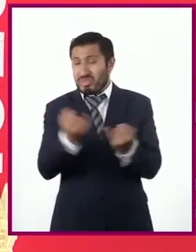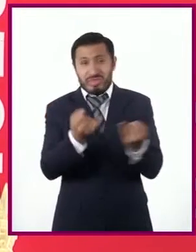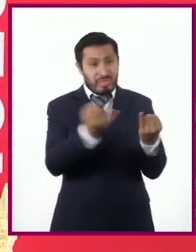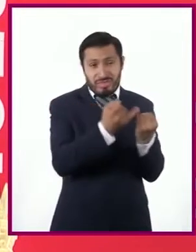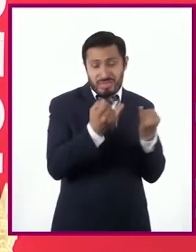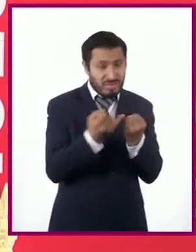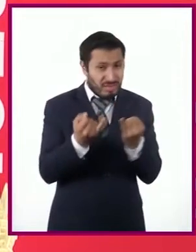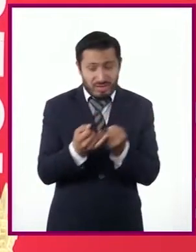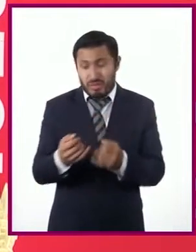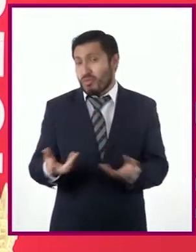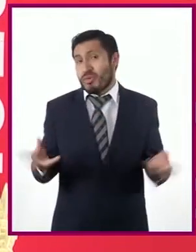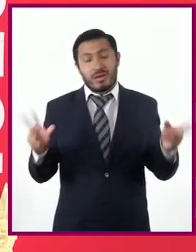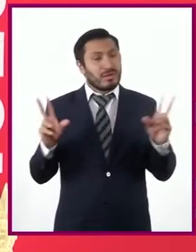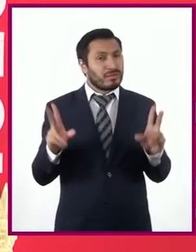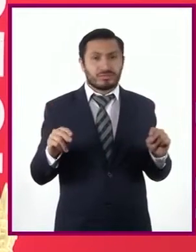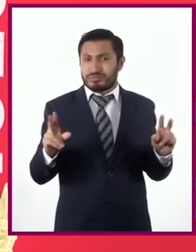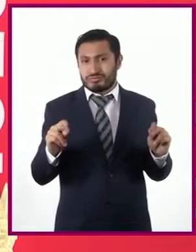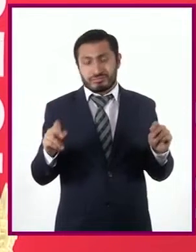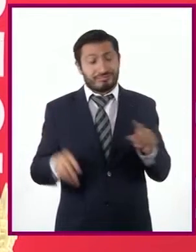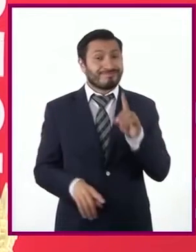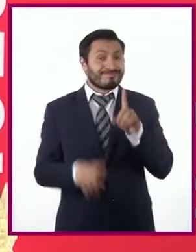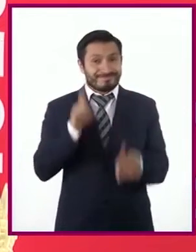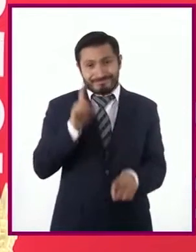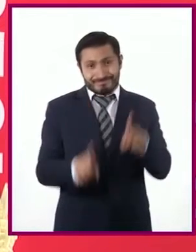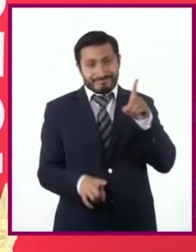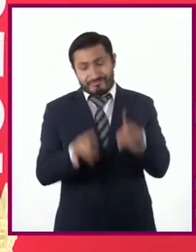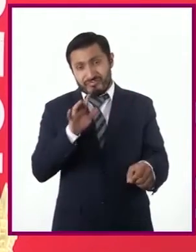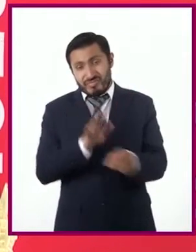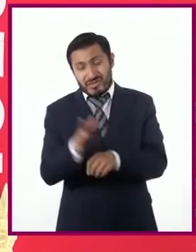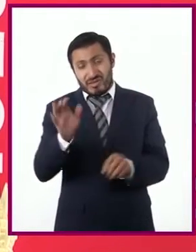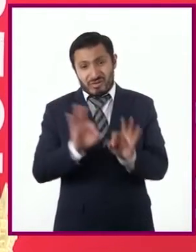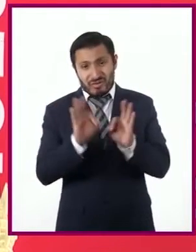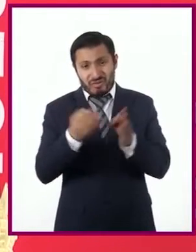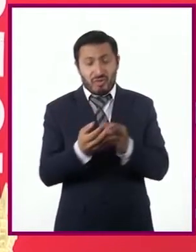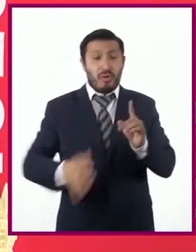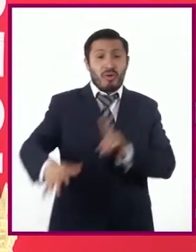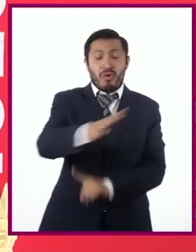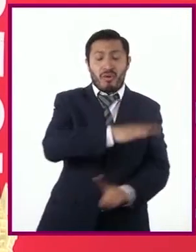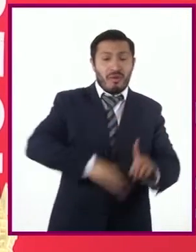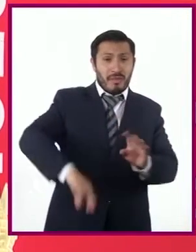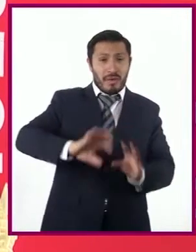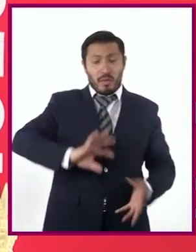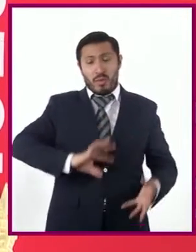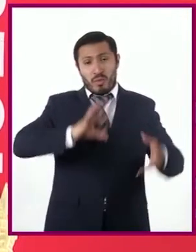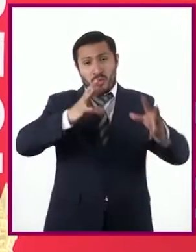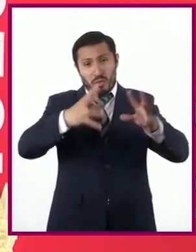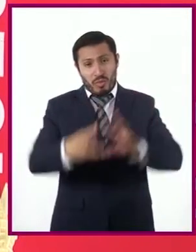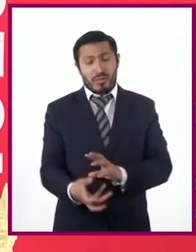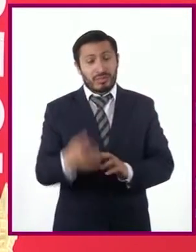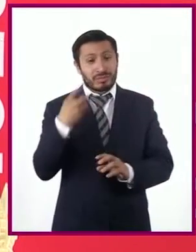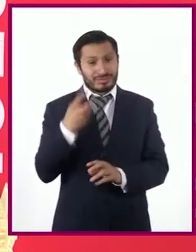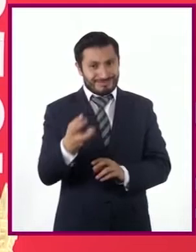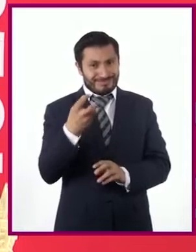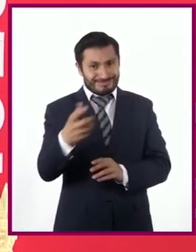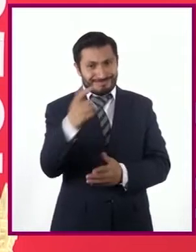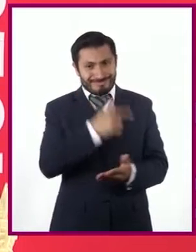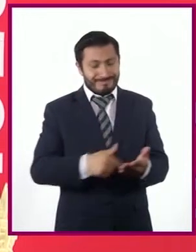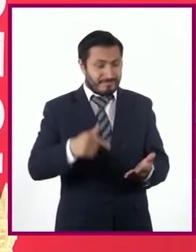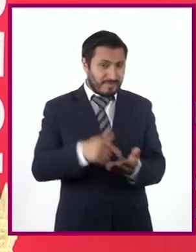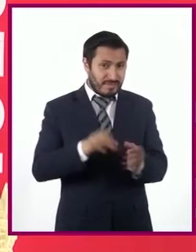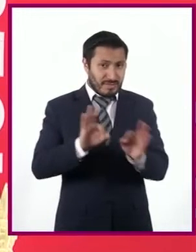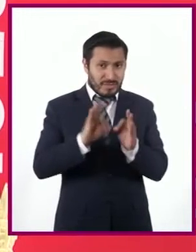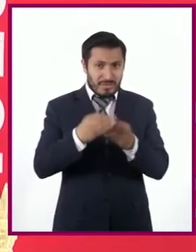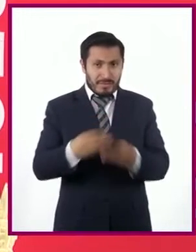quedan en lugares similares. Dependiendo de las condiciones ambientales que existan en el lugar en el que terminan, su ciclo de